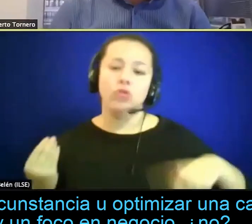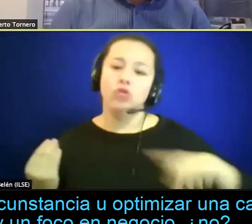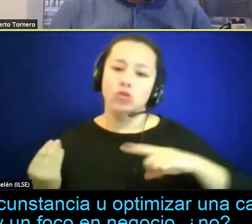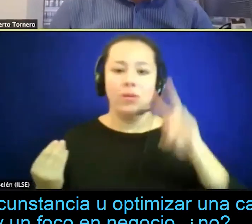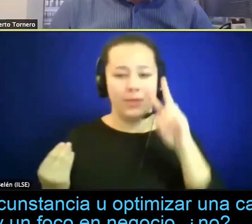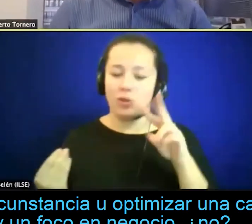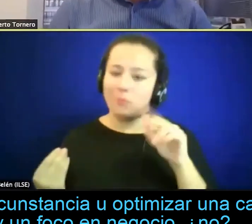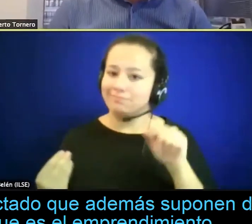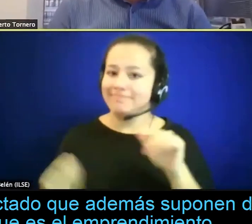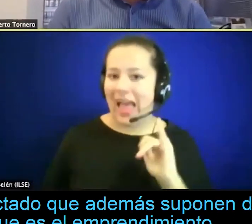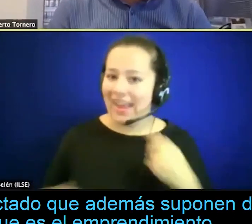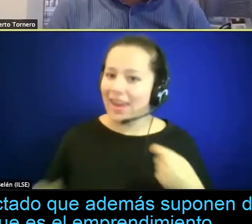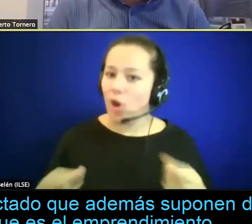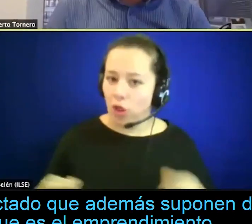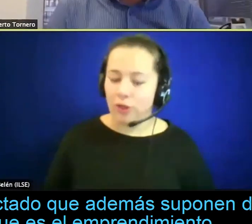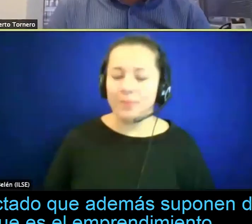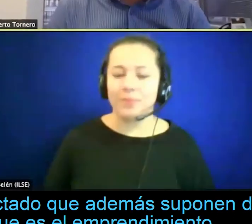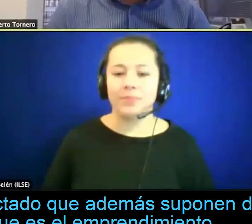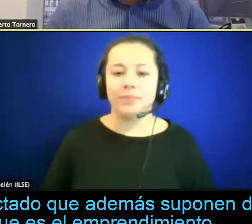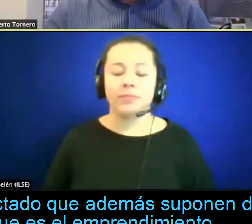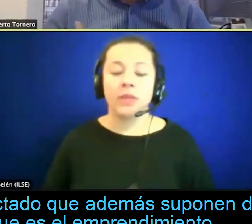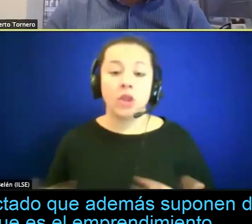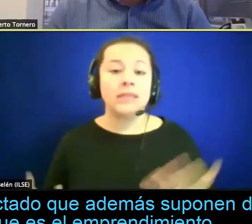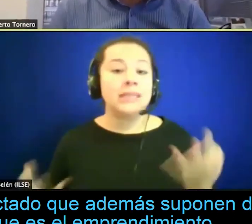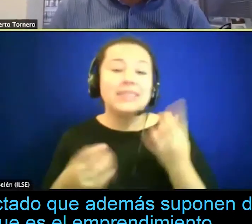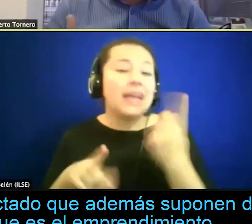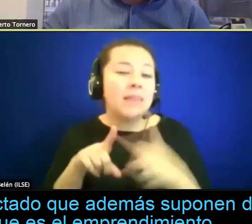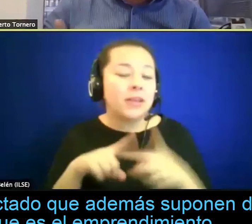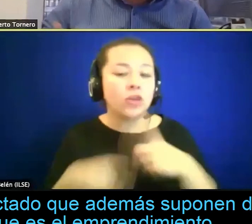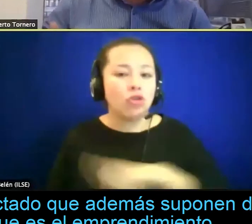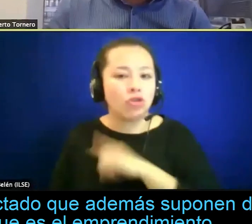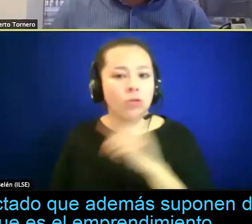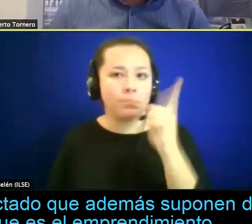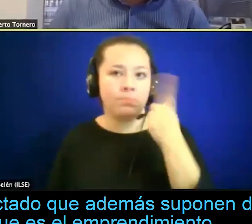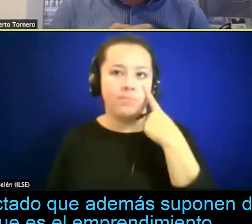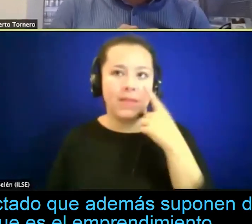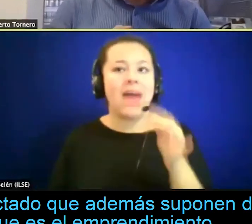¿no? ¿Qué elementos nosotros hemos detectado que además supone